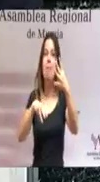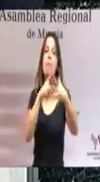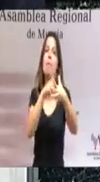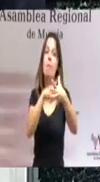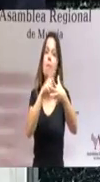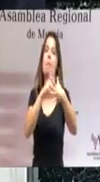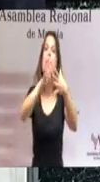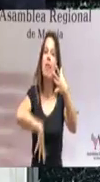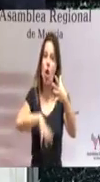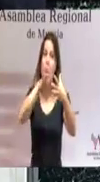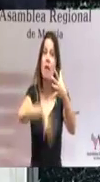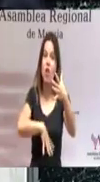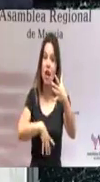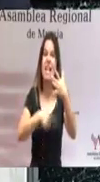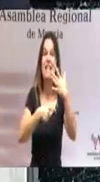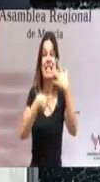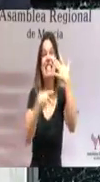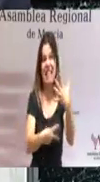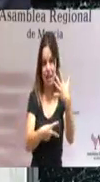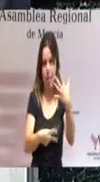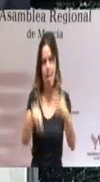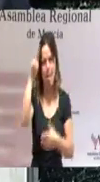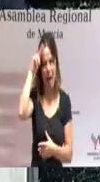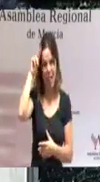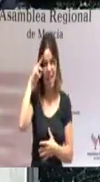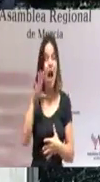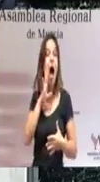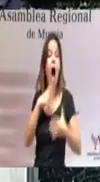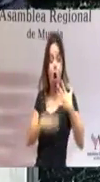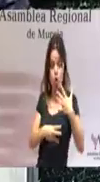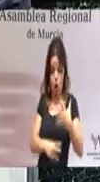la quinta es Barcelona y la séptima Madrid, del 8 al 7, con el